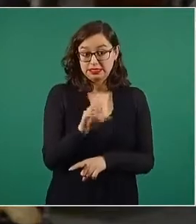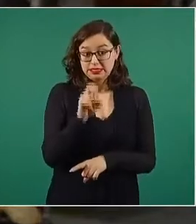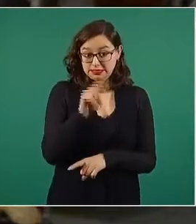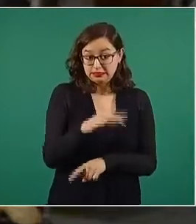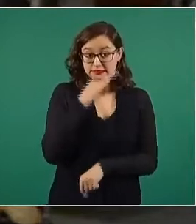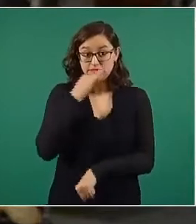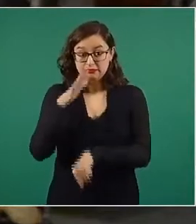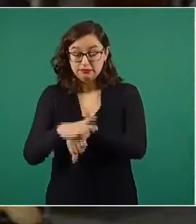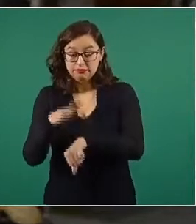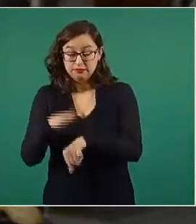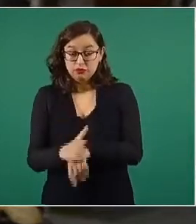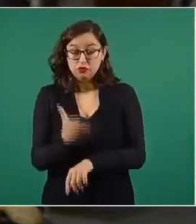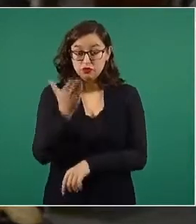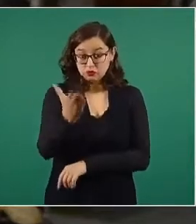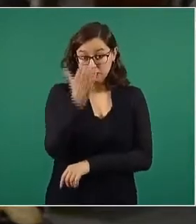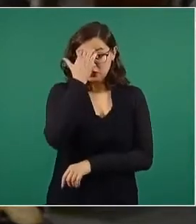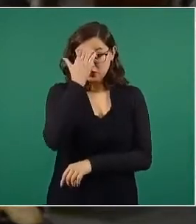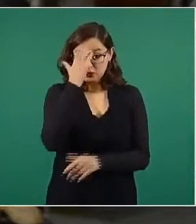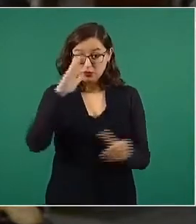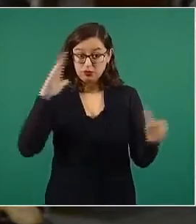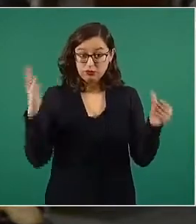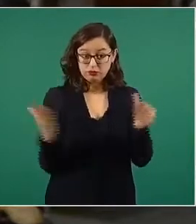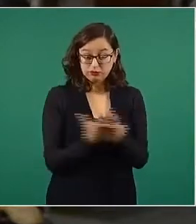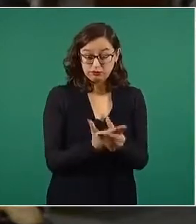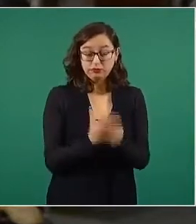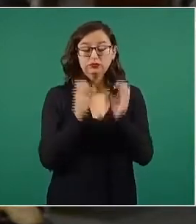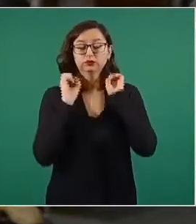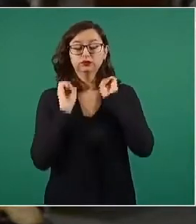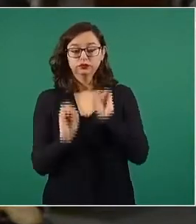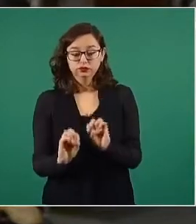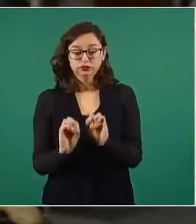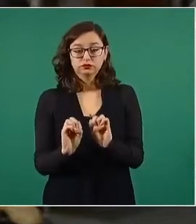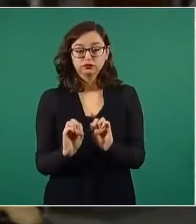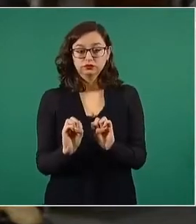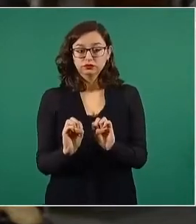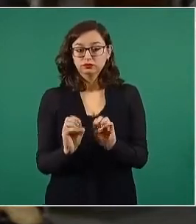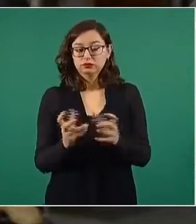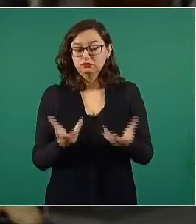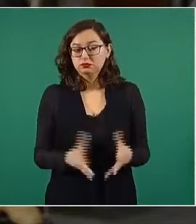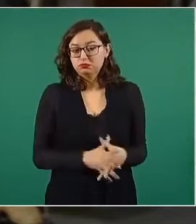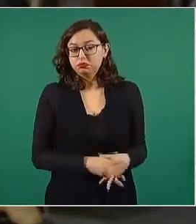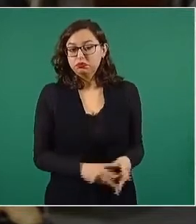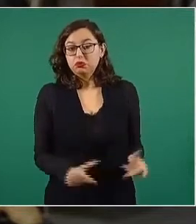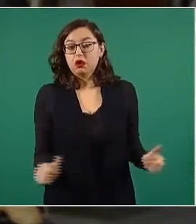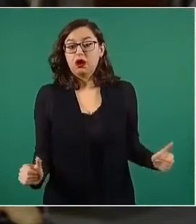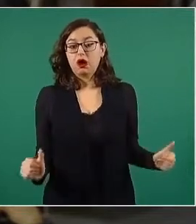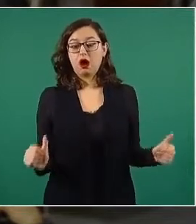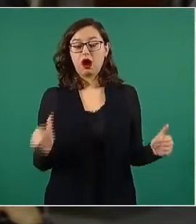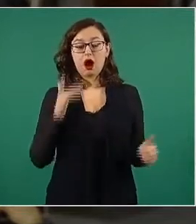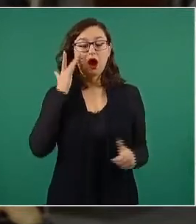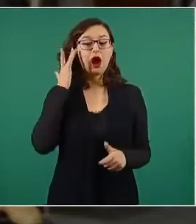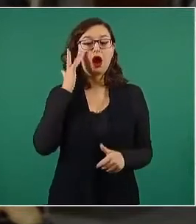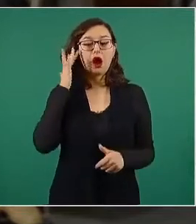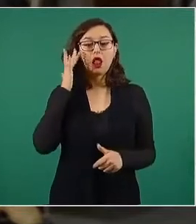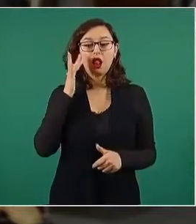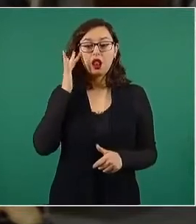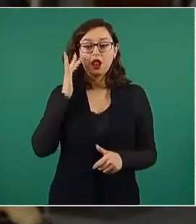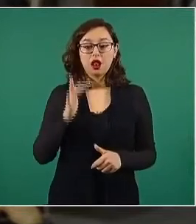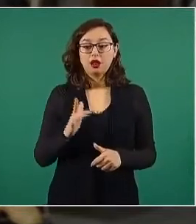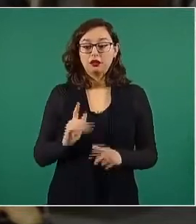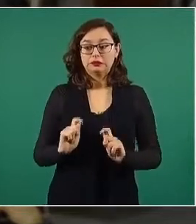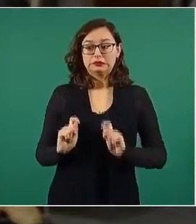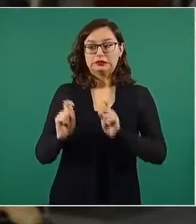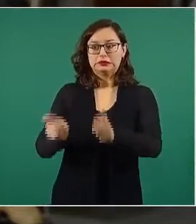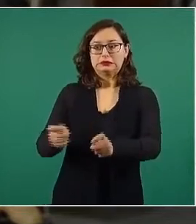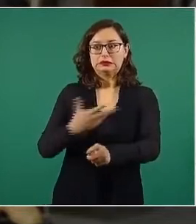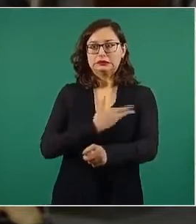estos expedientes, a estos audios, o si por el contrario los desaparecieron una vez que ya iban a entregar